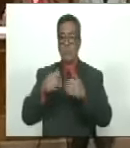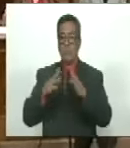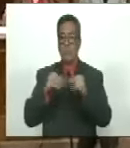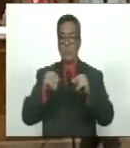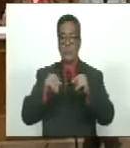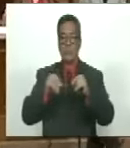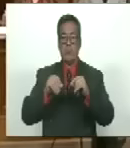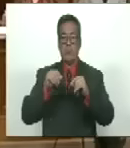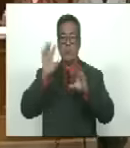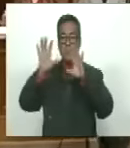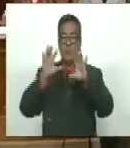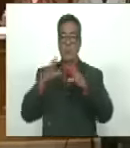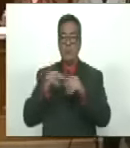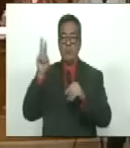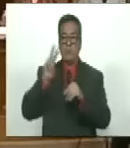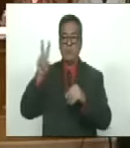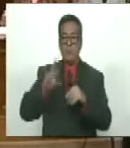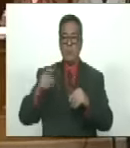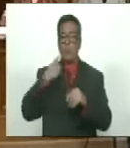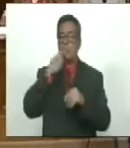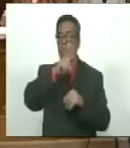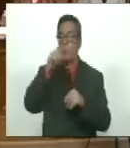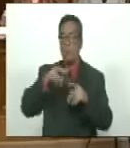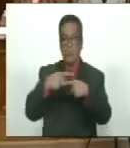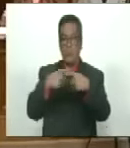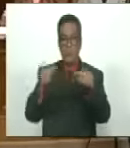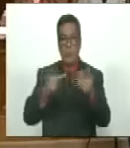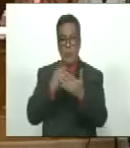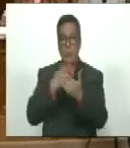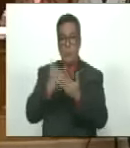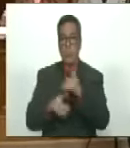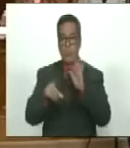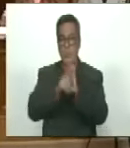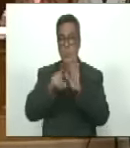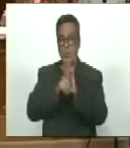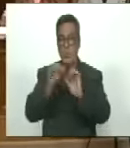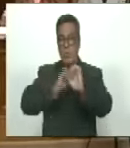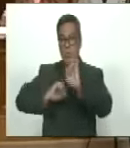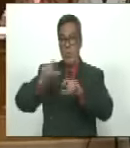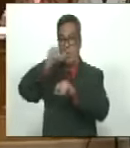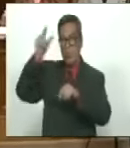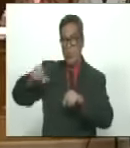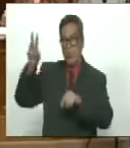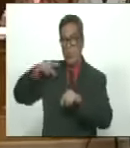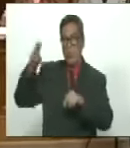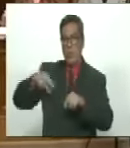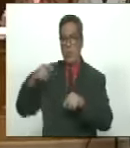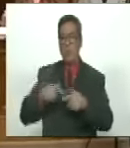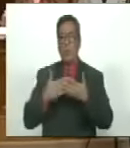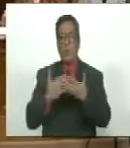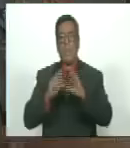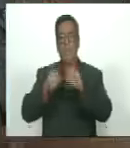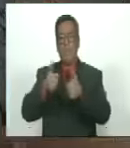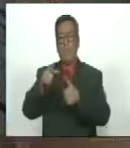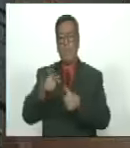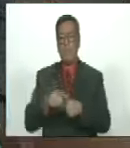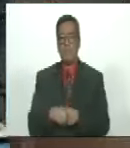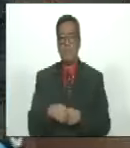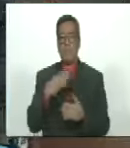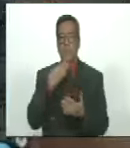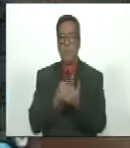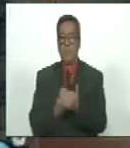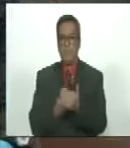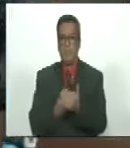país, en toda la patria, la consulta pública del proyecto de ley orgánica para la defensa de la Guayana Esequiba. Adelante, Alexander.